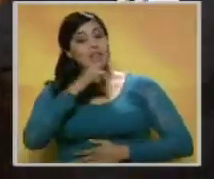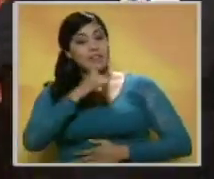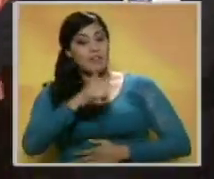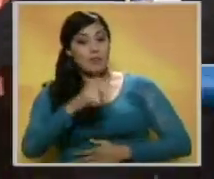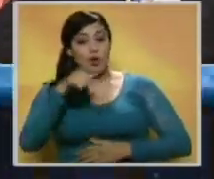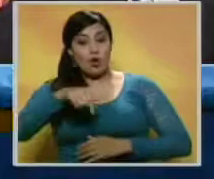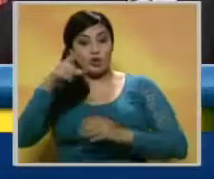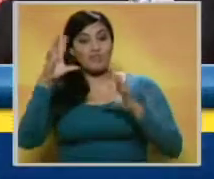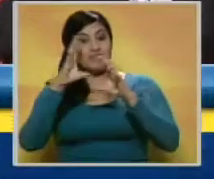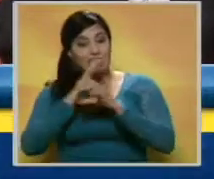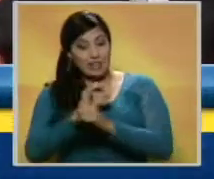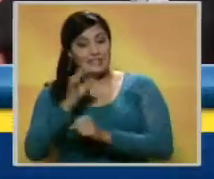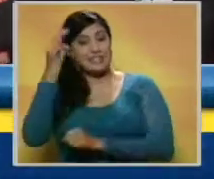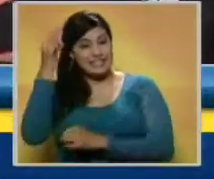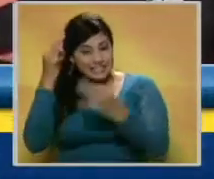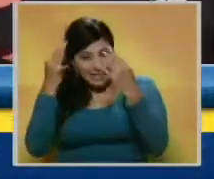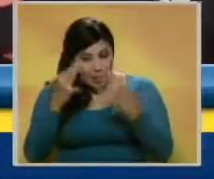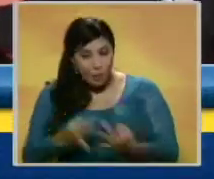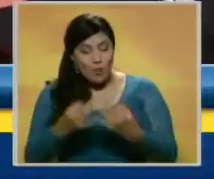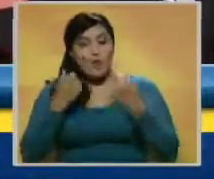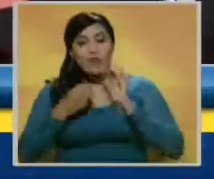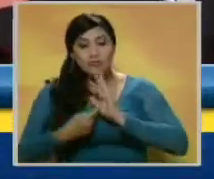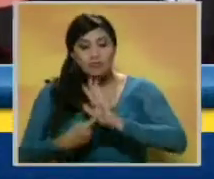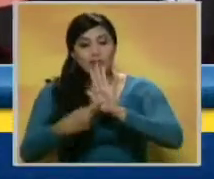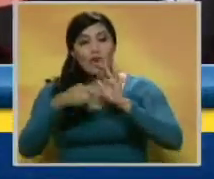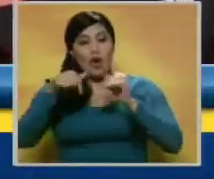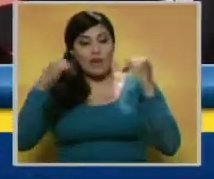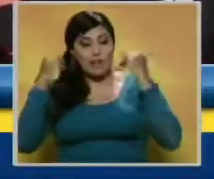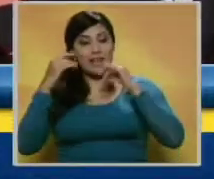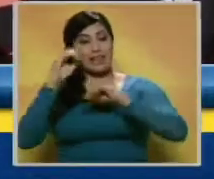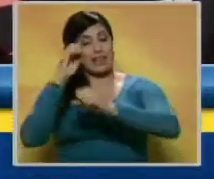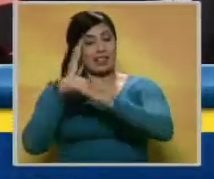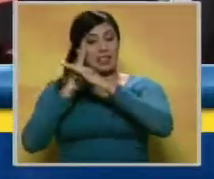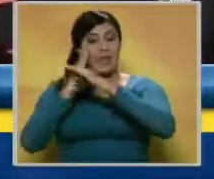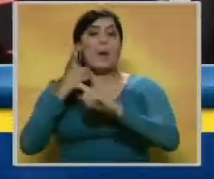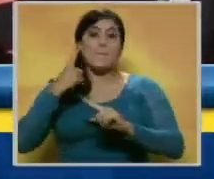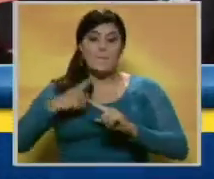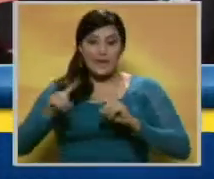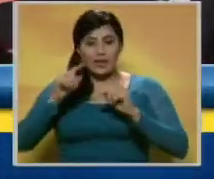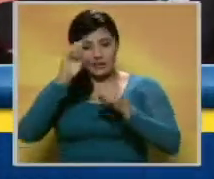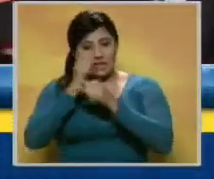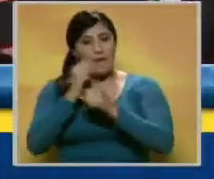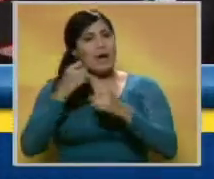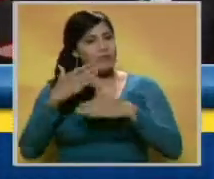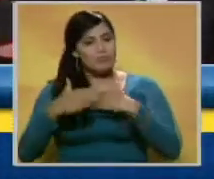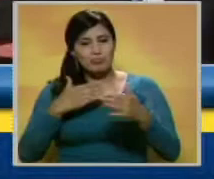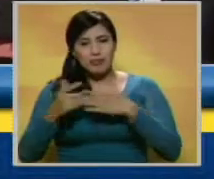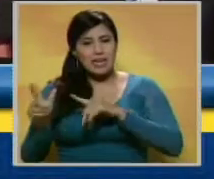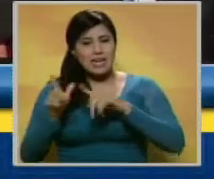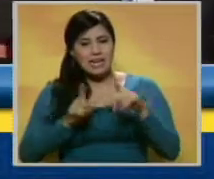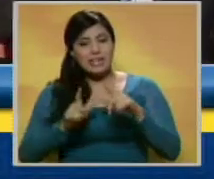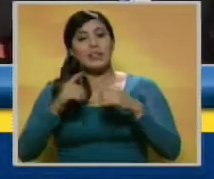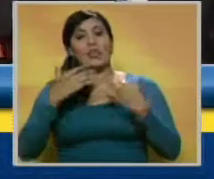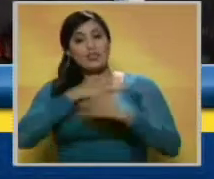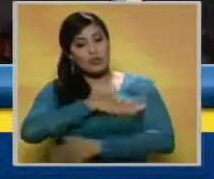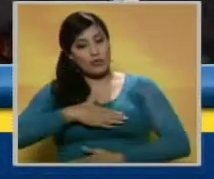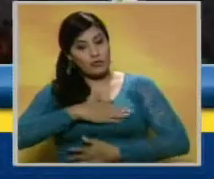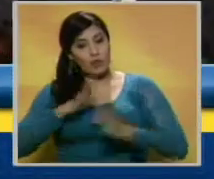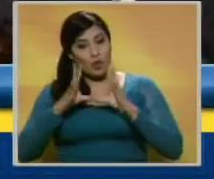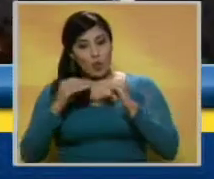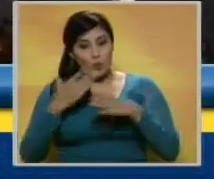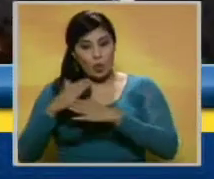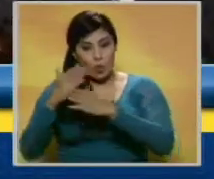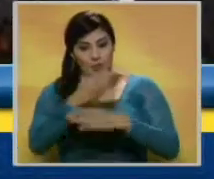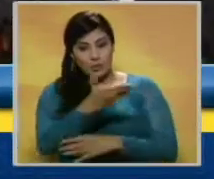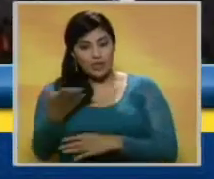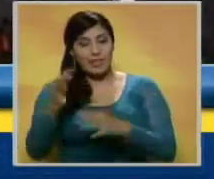noticiero sale hoy, tengan eso por seguro. Estamos todos aquí, abandonamos nuestra rutina, pero el trabajo sale hoy. Estamos felices de estar todos acá, compartiendo